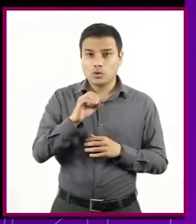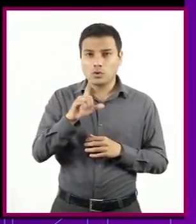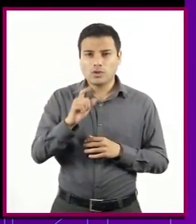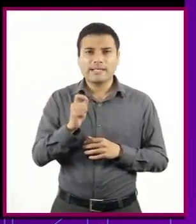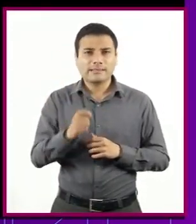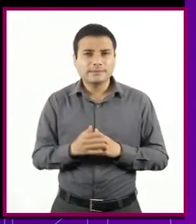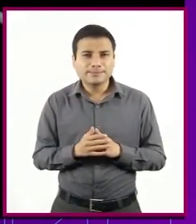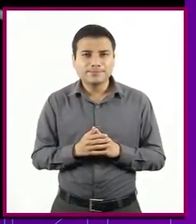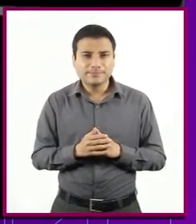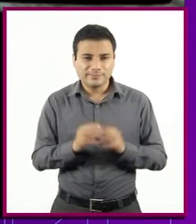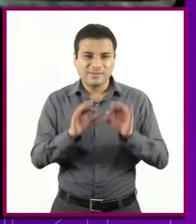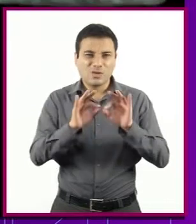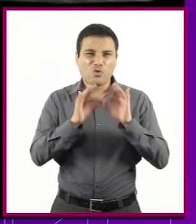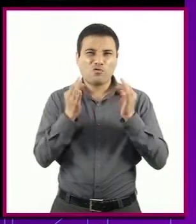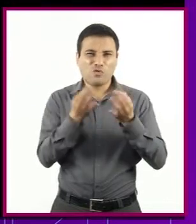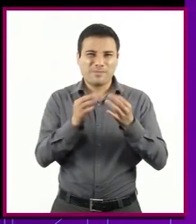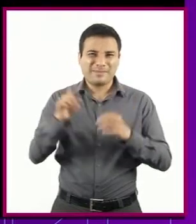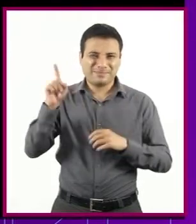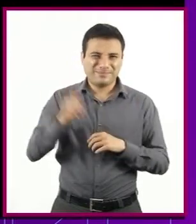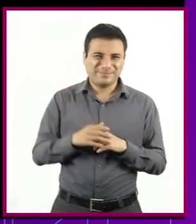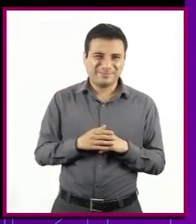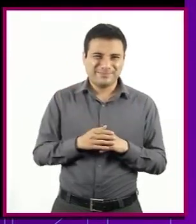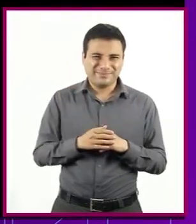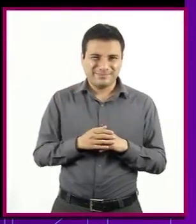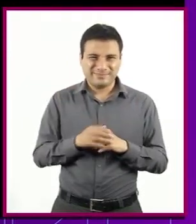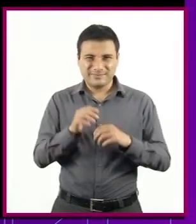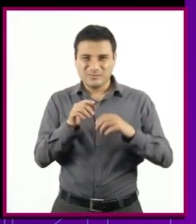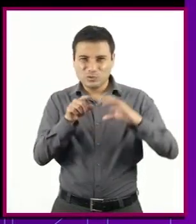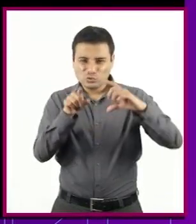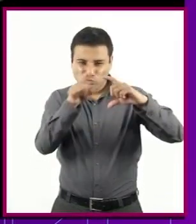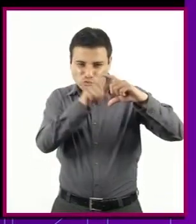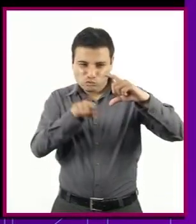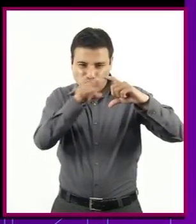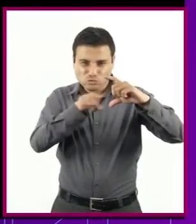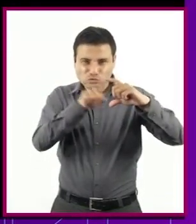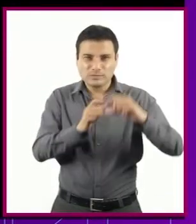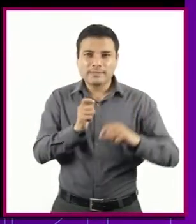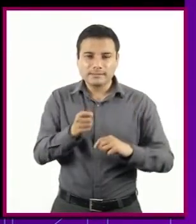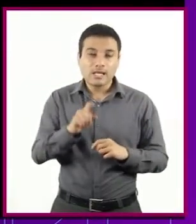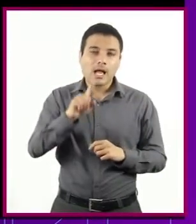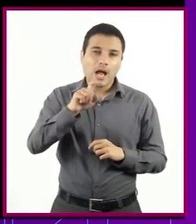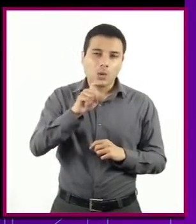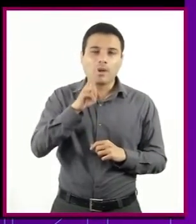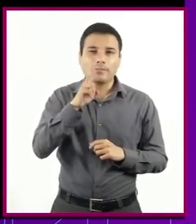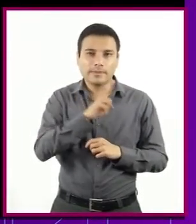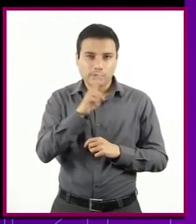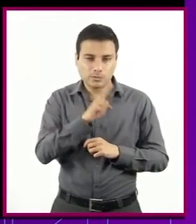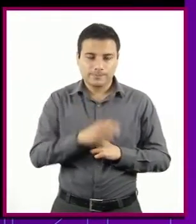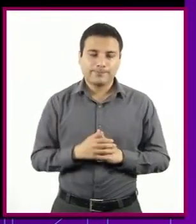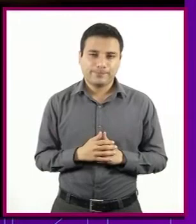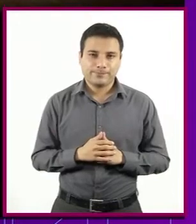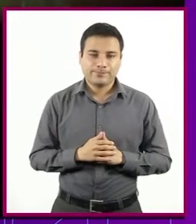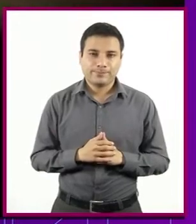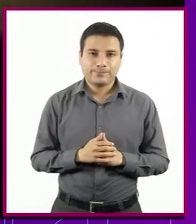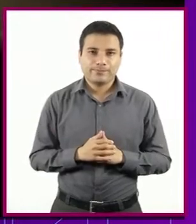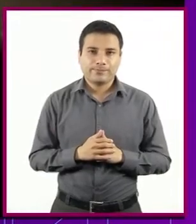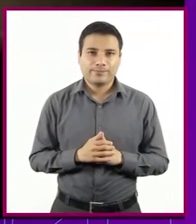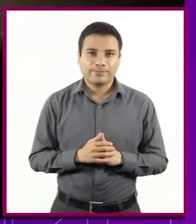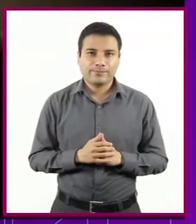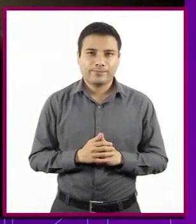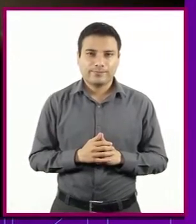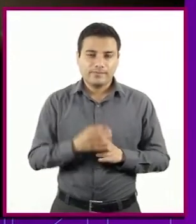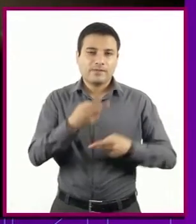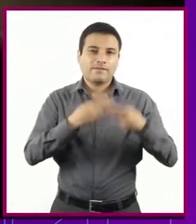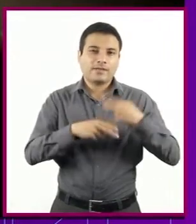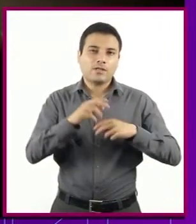la forma de un xonecuili o doble espiral y es el remolino de agua y del viento. Trae las lluvias